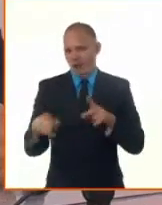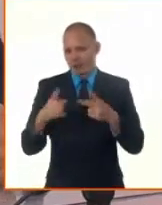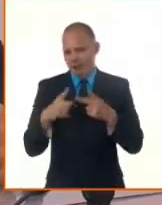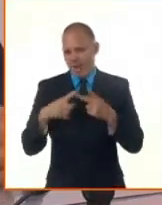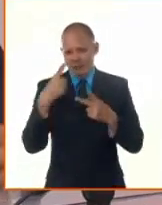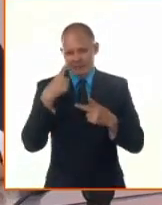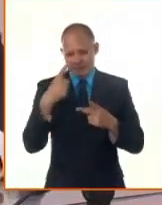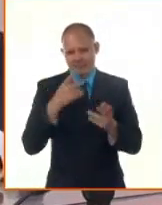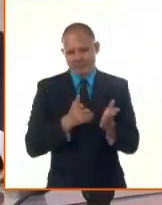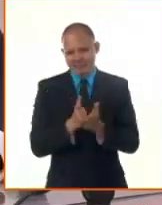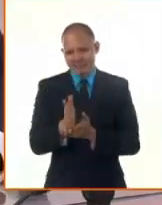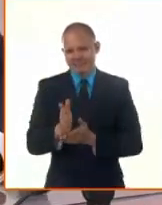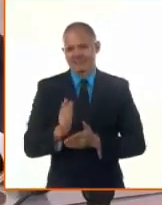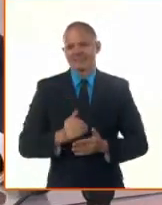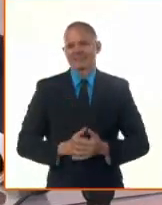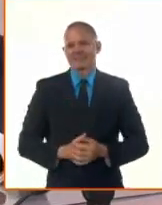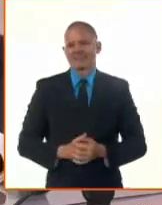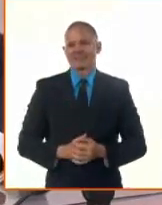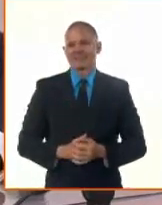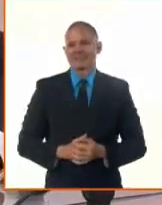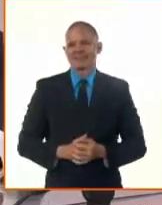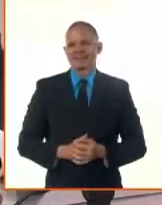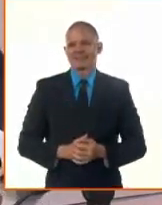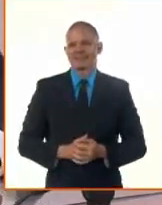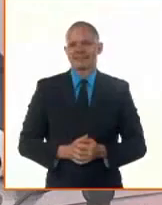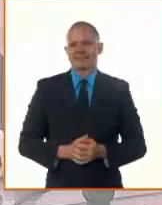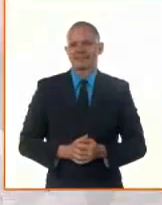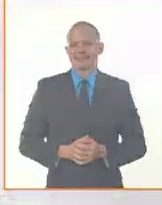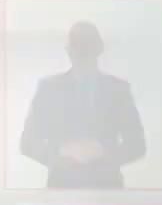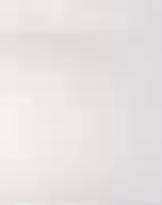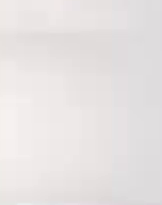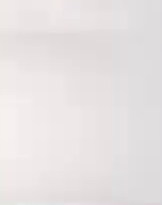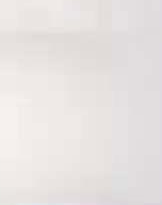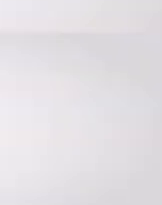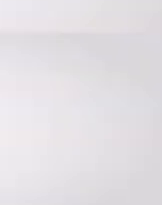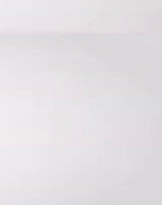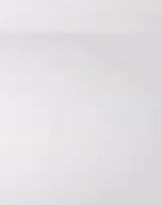Vamos a darle paso ya a reinaldo de Madrid en su esquina